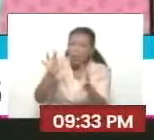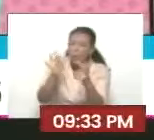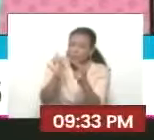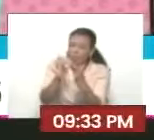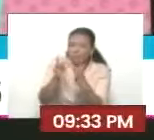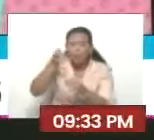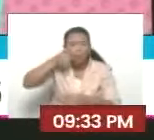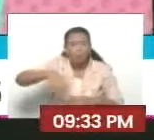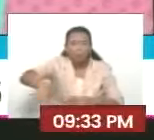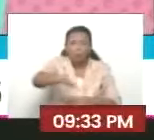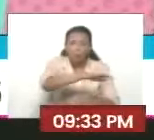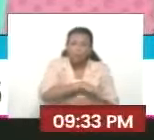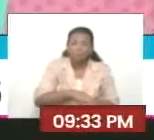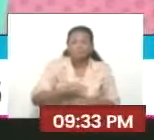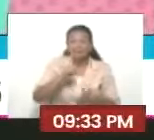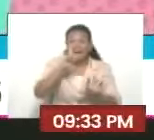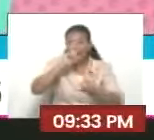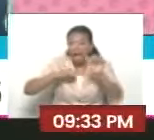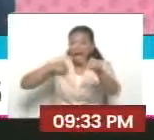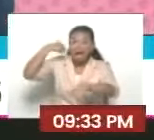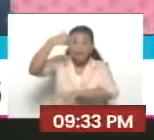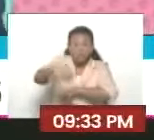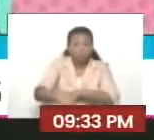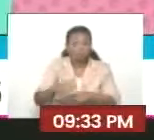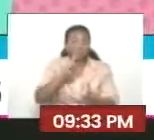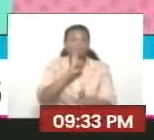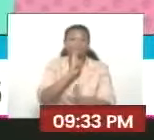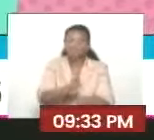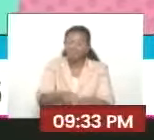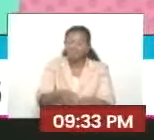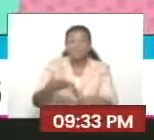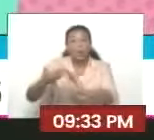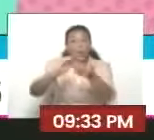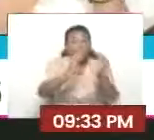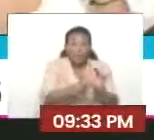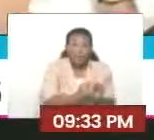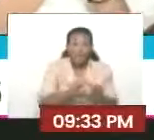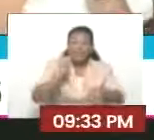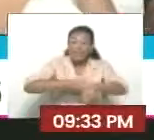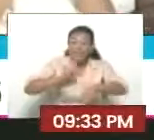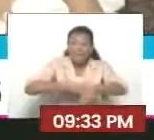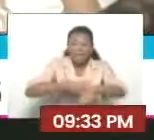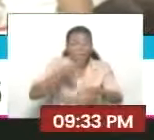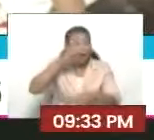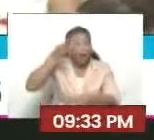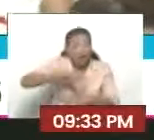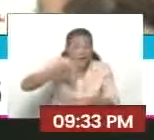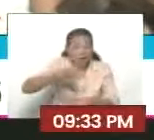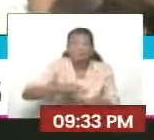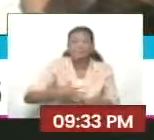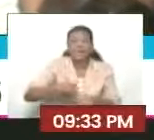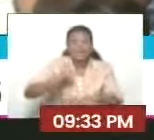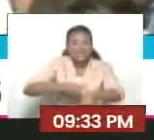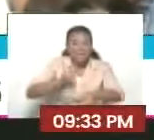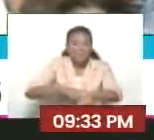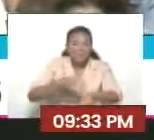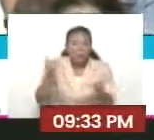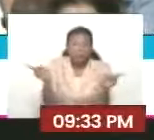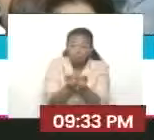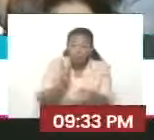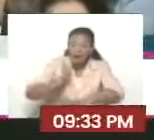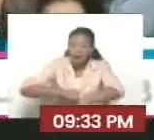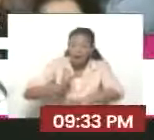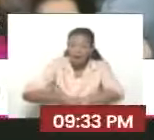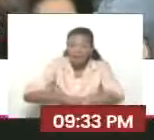visto en los últimos años para darle respuesta a nuestro pueblo en tiempo real, en tiempo real. A